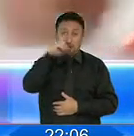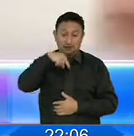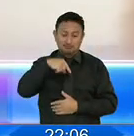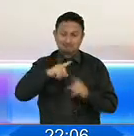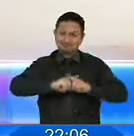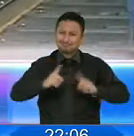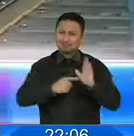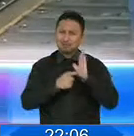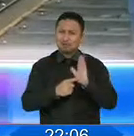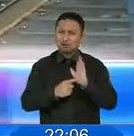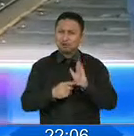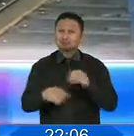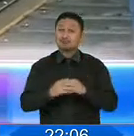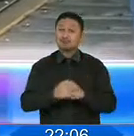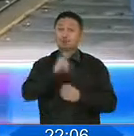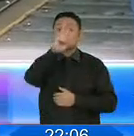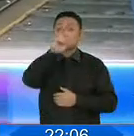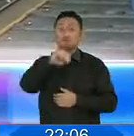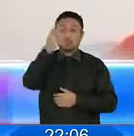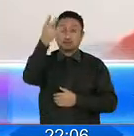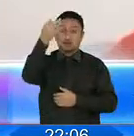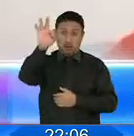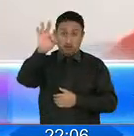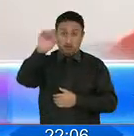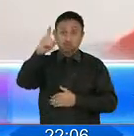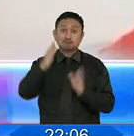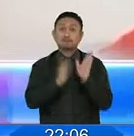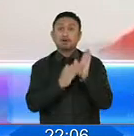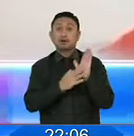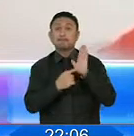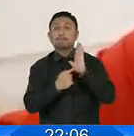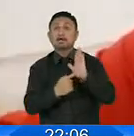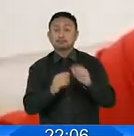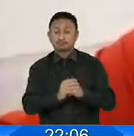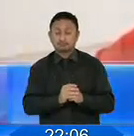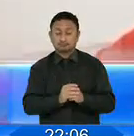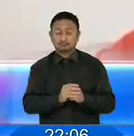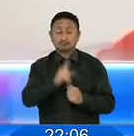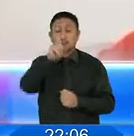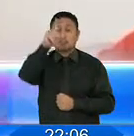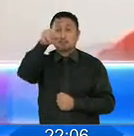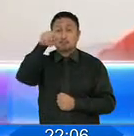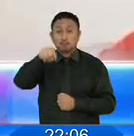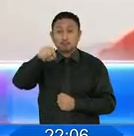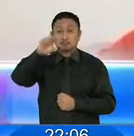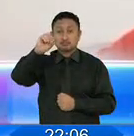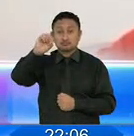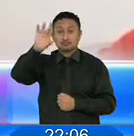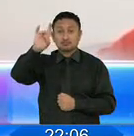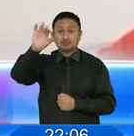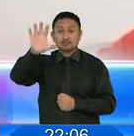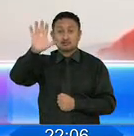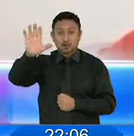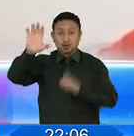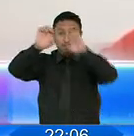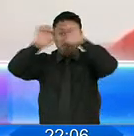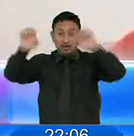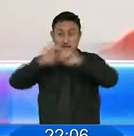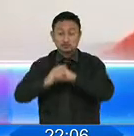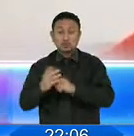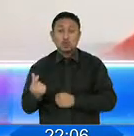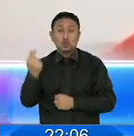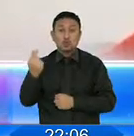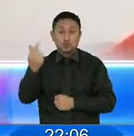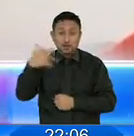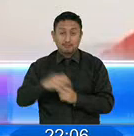con números en mano del 2019. 1.085 empresas obtuvieron utilidades gravadas